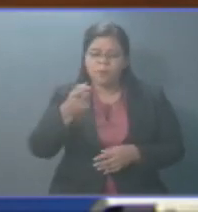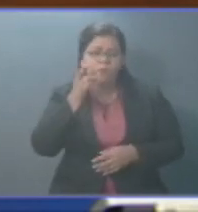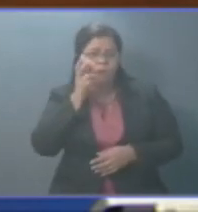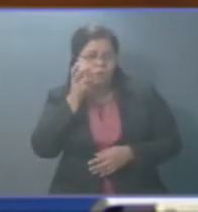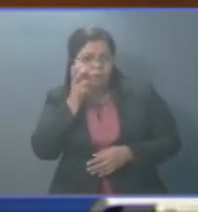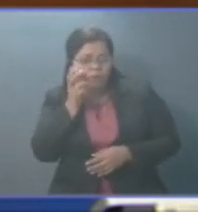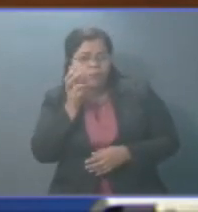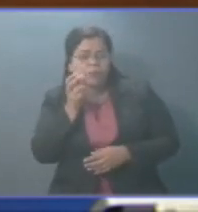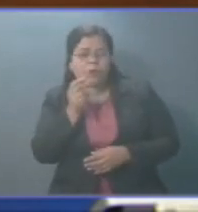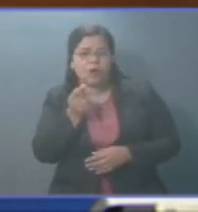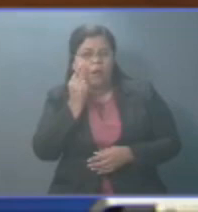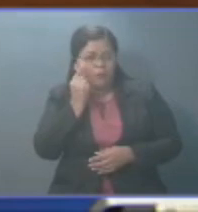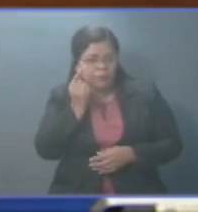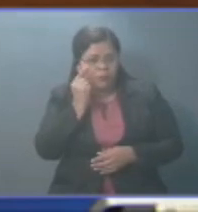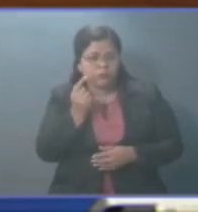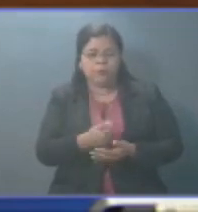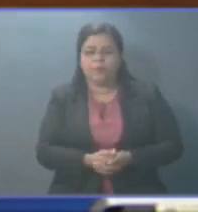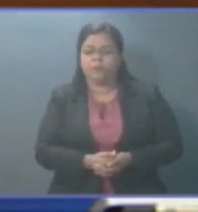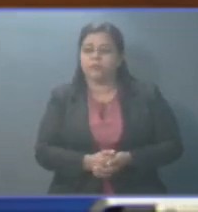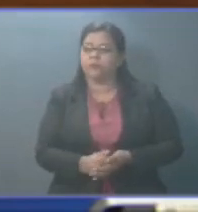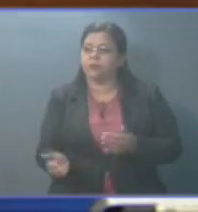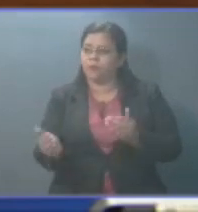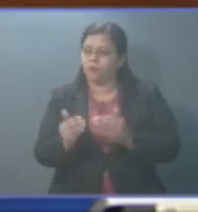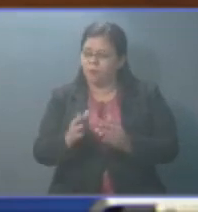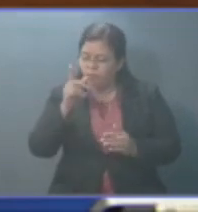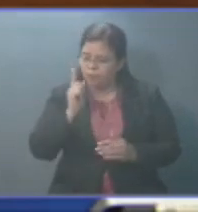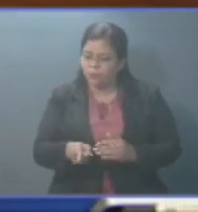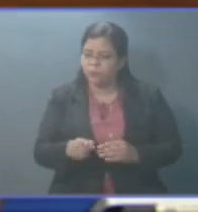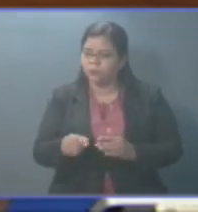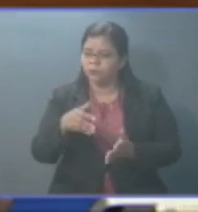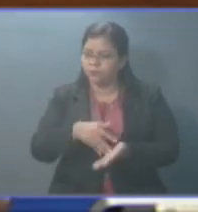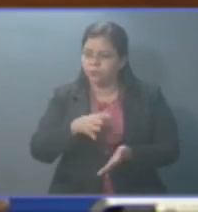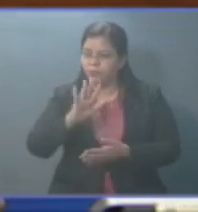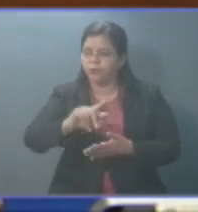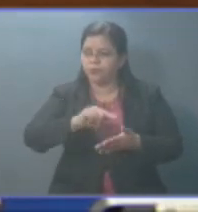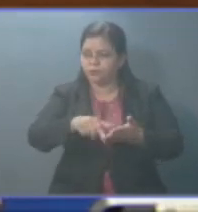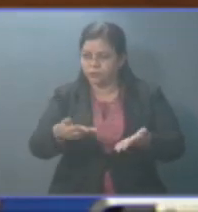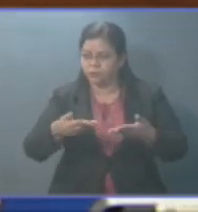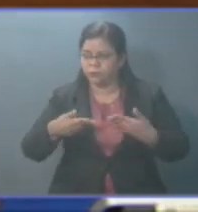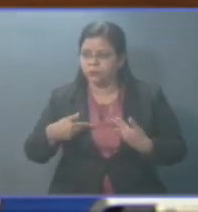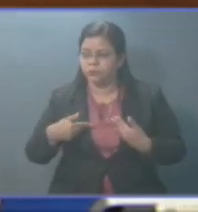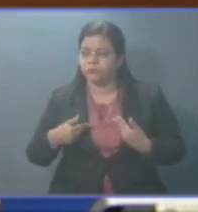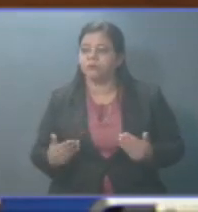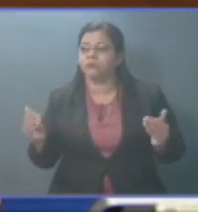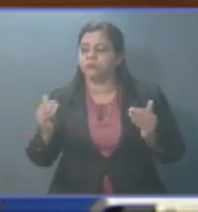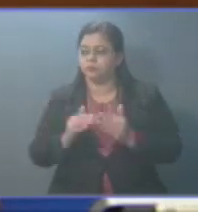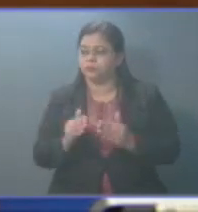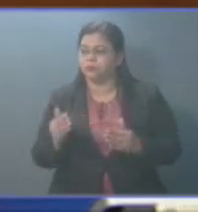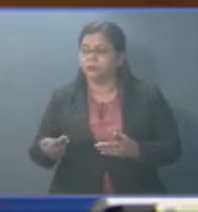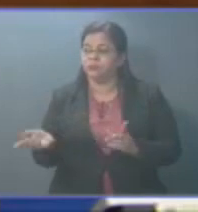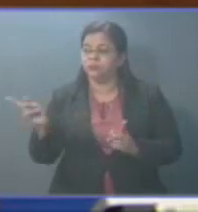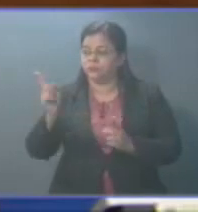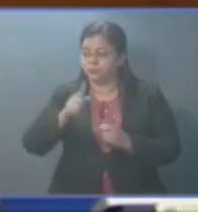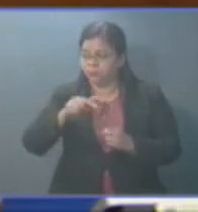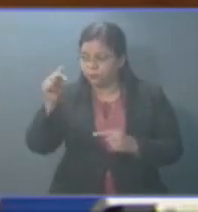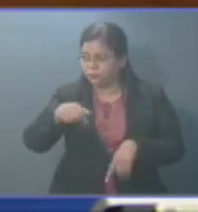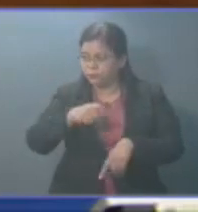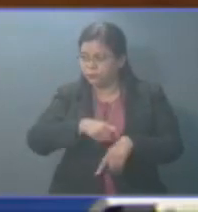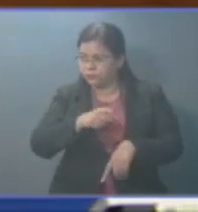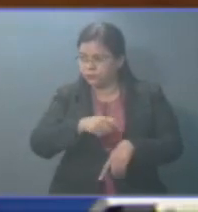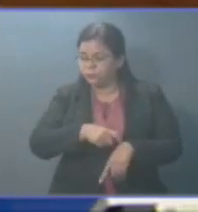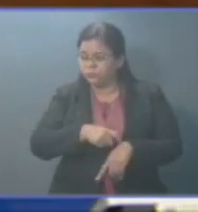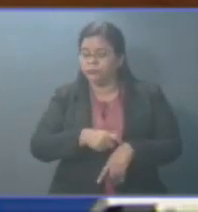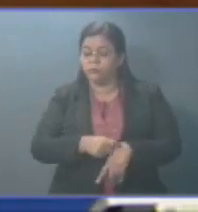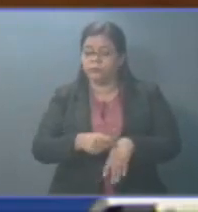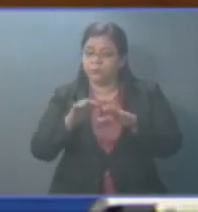estar vigilante también y exigiendo públicamente sus derechos, como lo ha venido haciendo hasta ahora, y que gracias